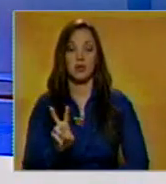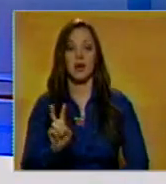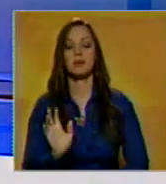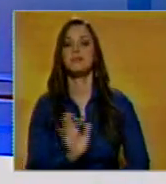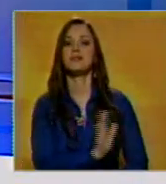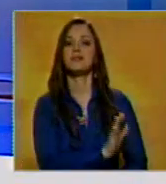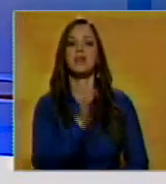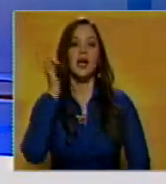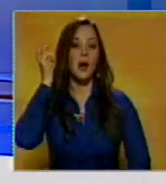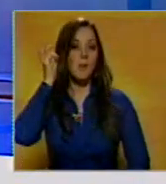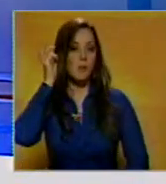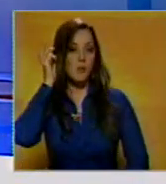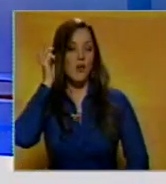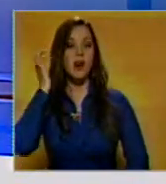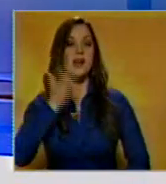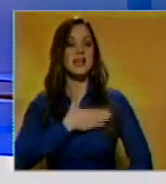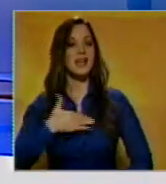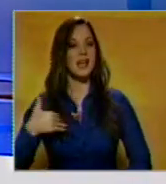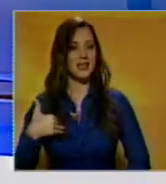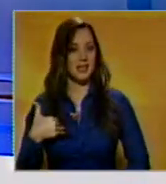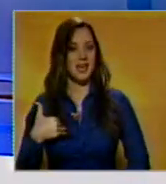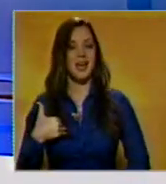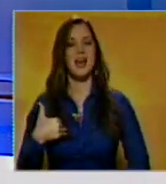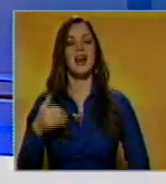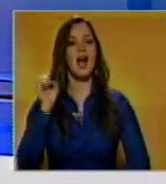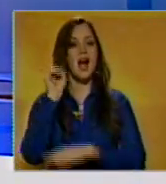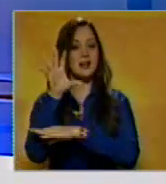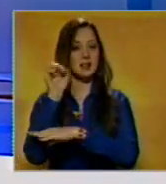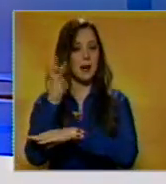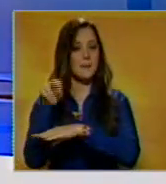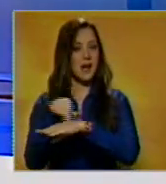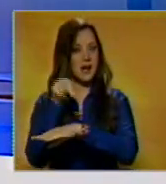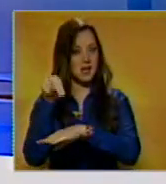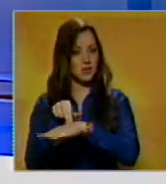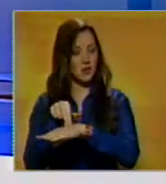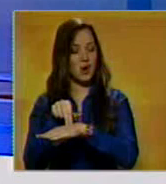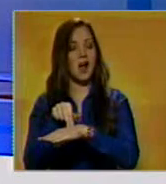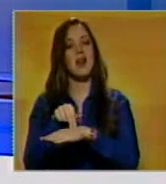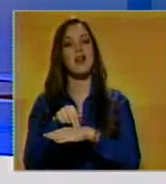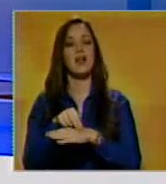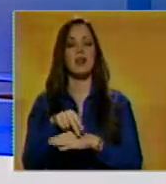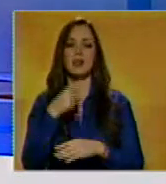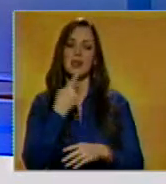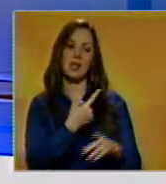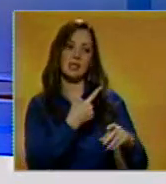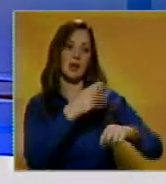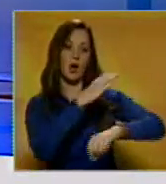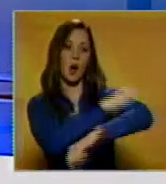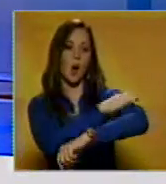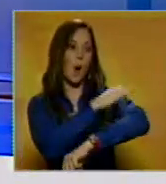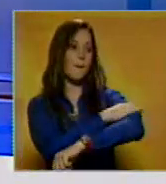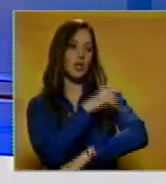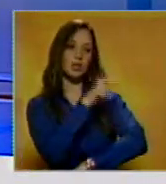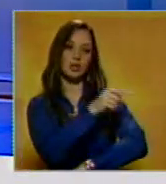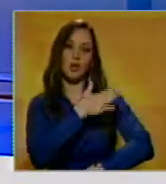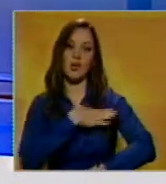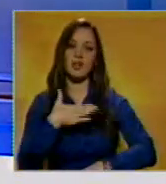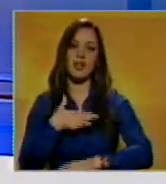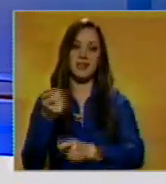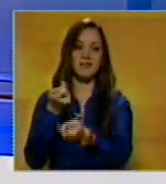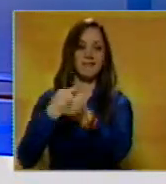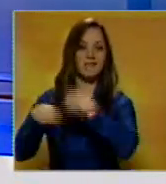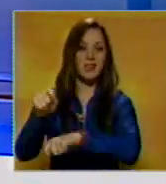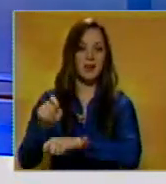Jacqueline Faría, candidata a la Asamblea Nacional por Caracas, denunció que actores políticos de oposición pretendan vender a la patria en defensa de sus propios